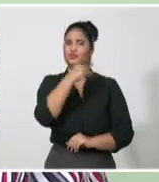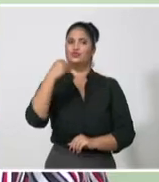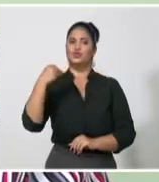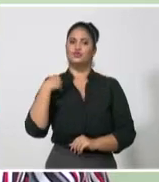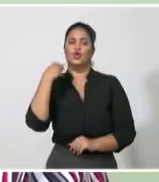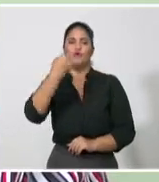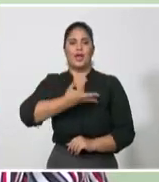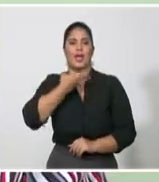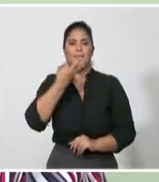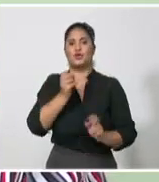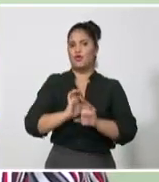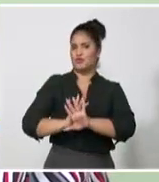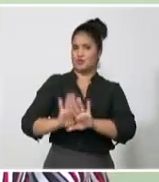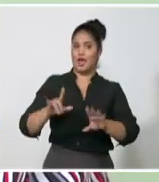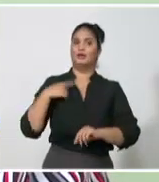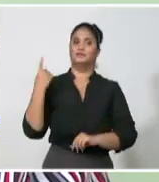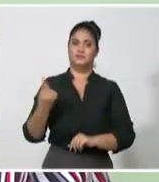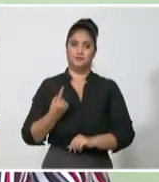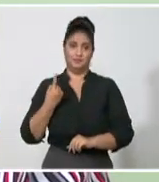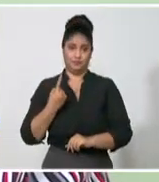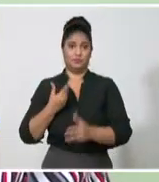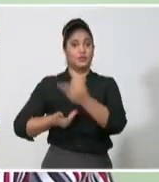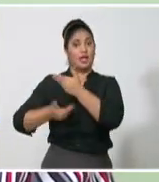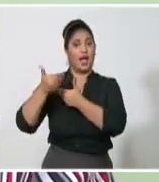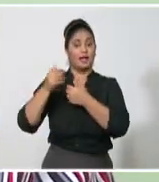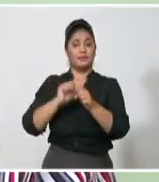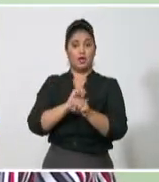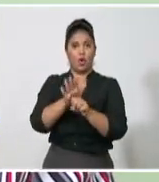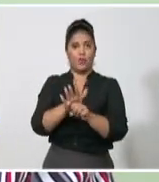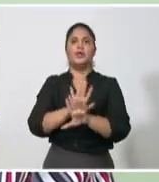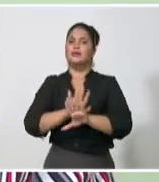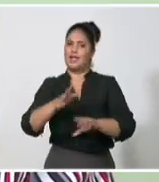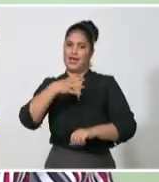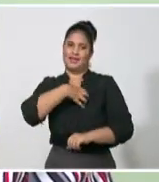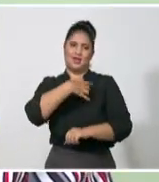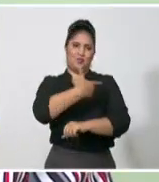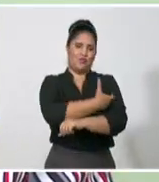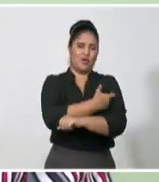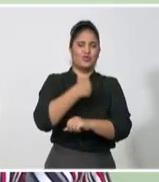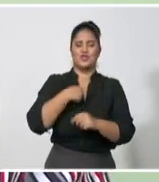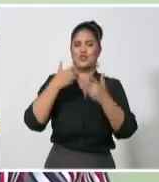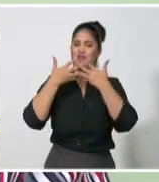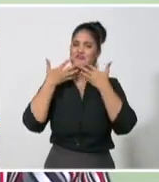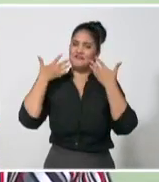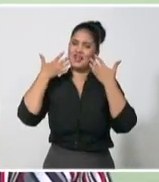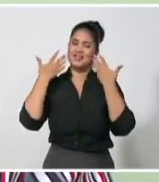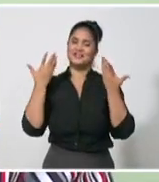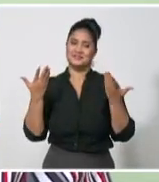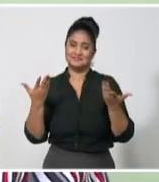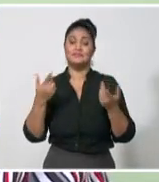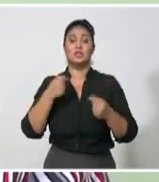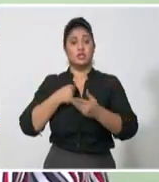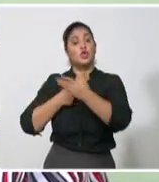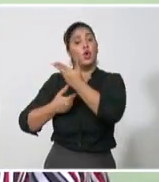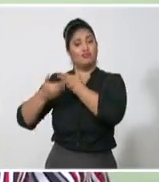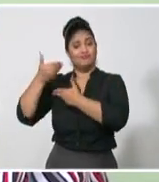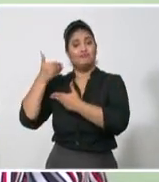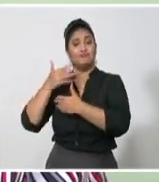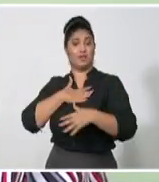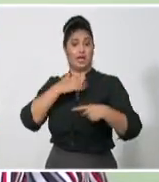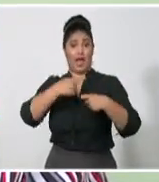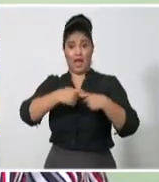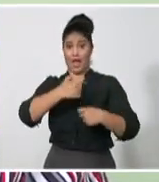Yo no quisiera tener que pasar por una cosa así. En todo esto, hasta mi esposo falleció y yo me la vi muy mal. Yo